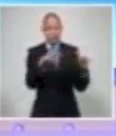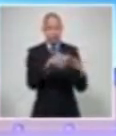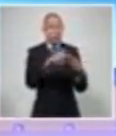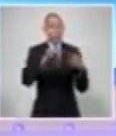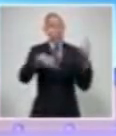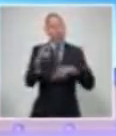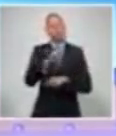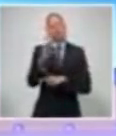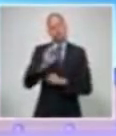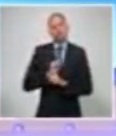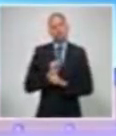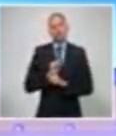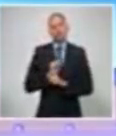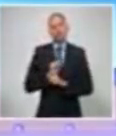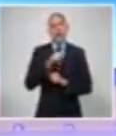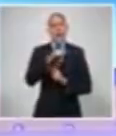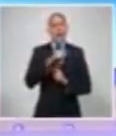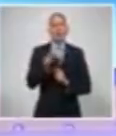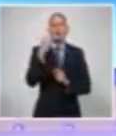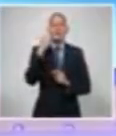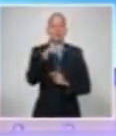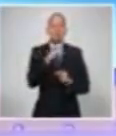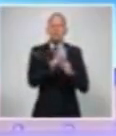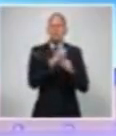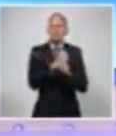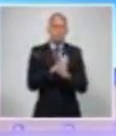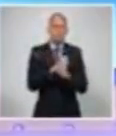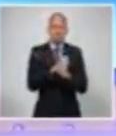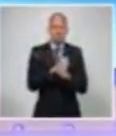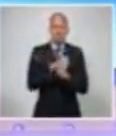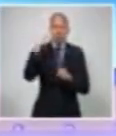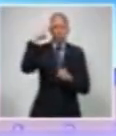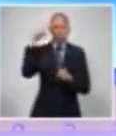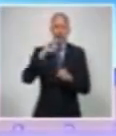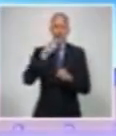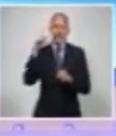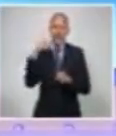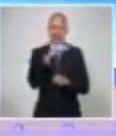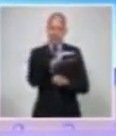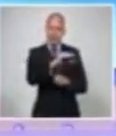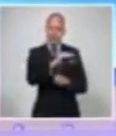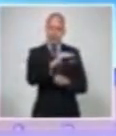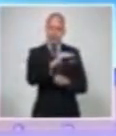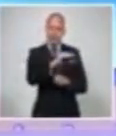sea de forma más directa o indirecta, a través de personas que en su mayoría viven